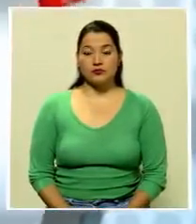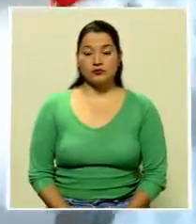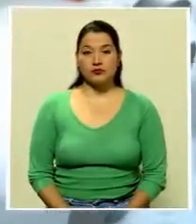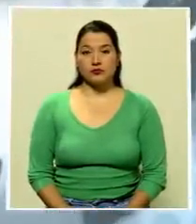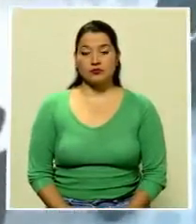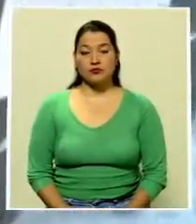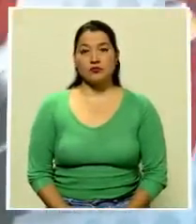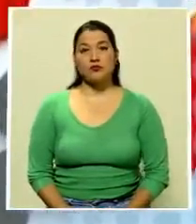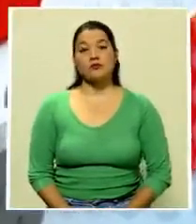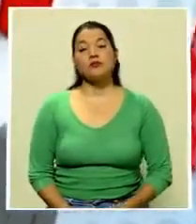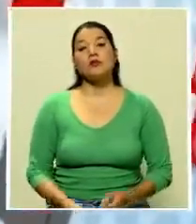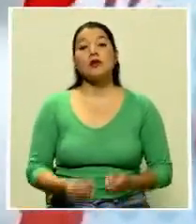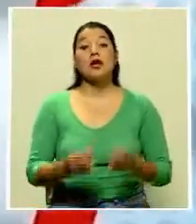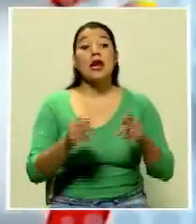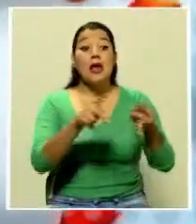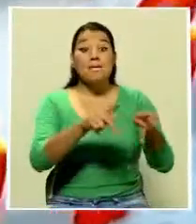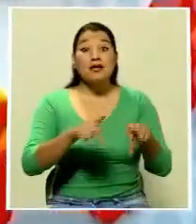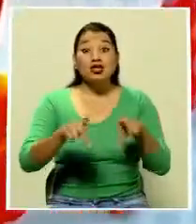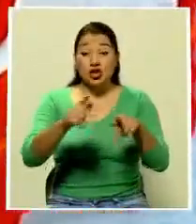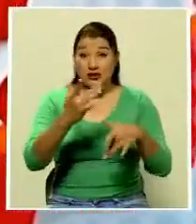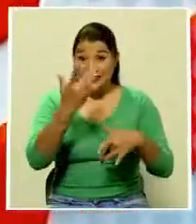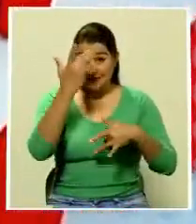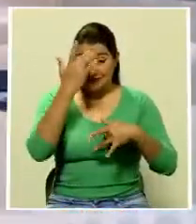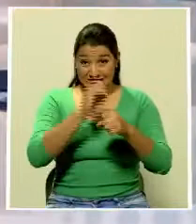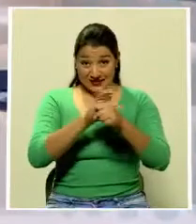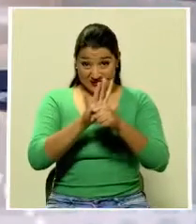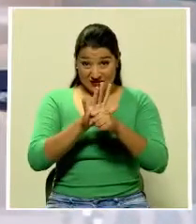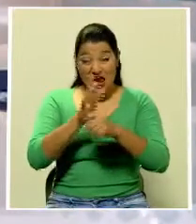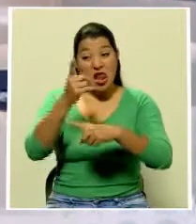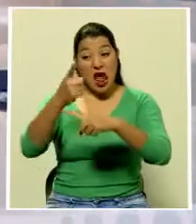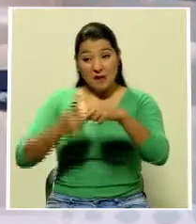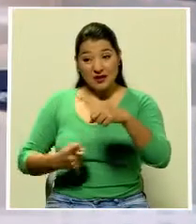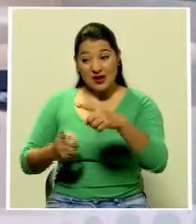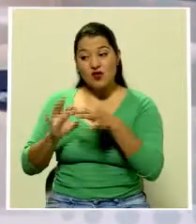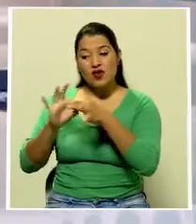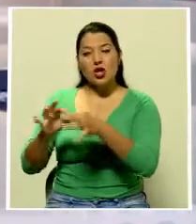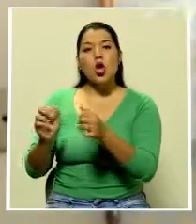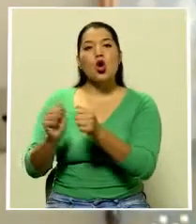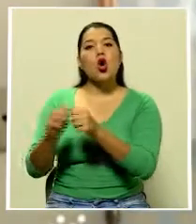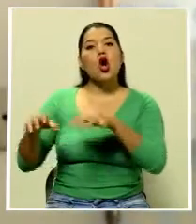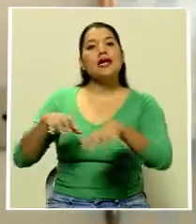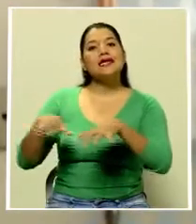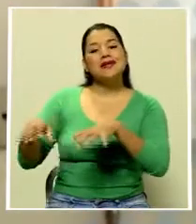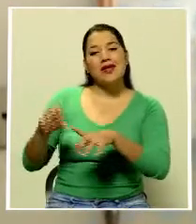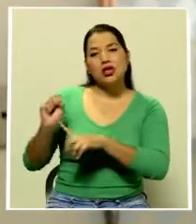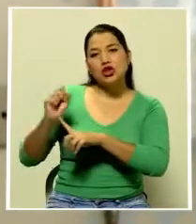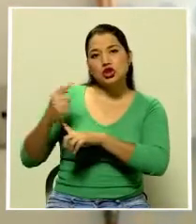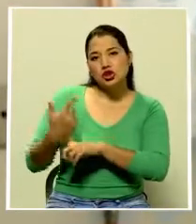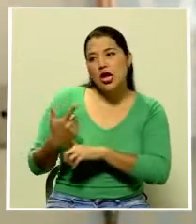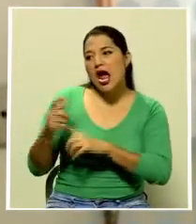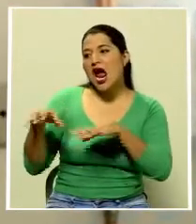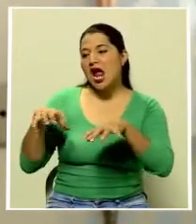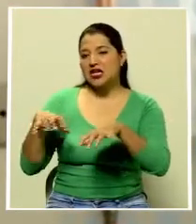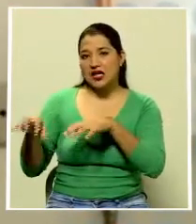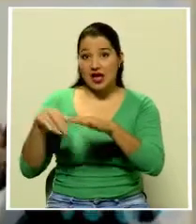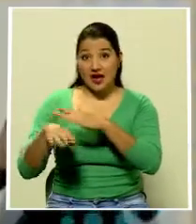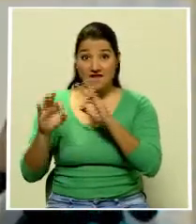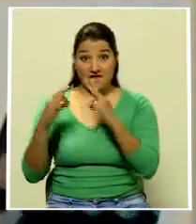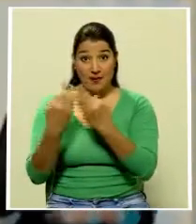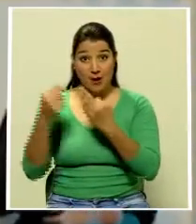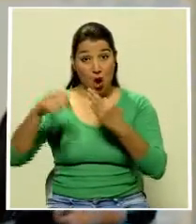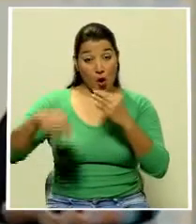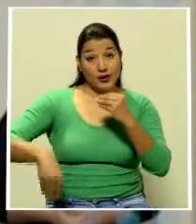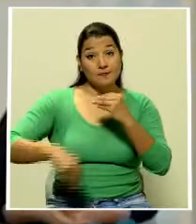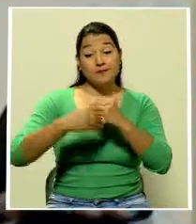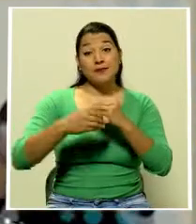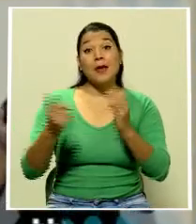Más de la mitad de casos de COVID-19 están relacionados con actividades sociales y familiares. Hoy se registraron